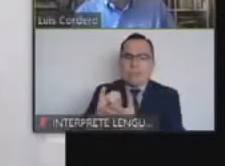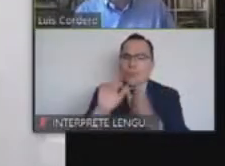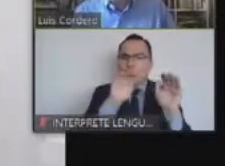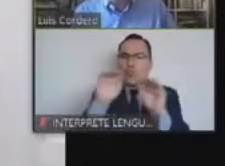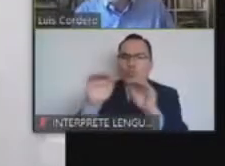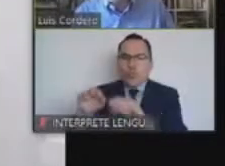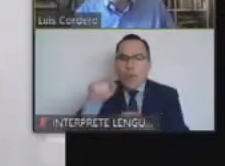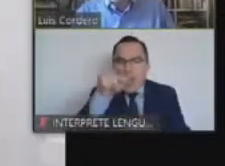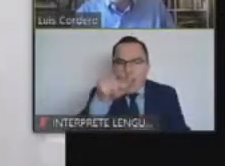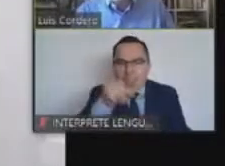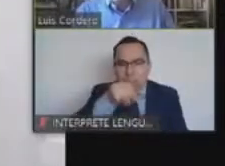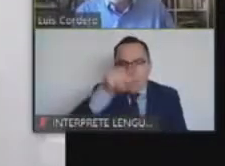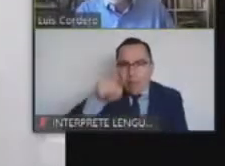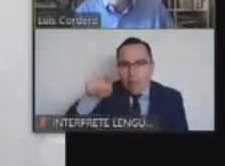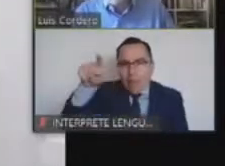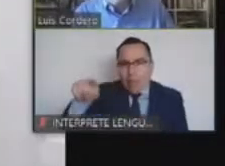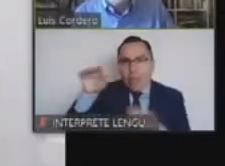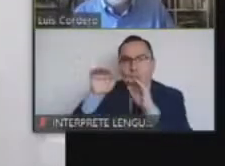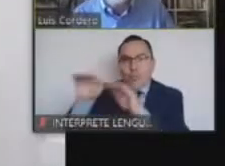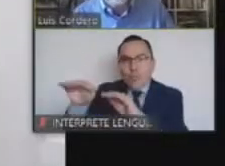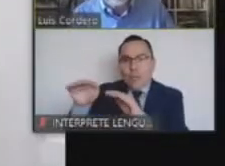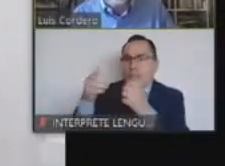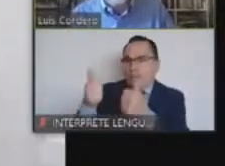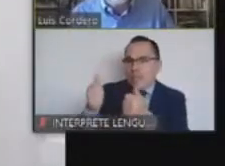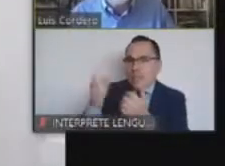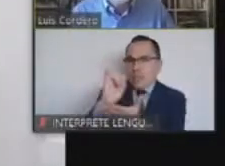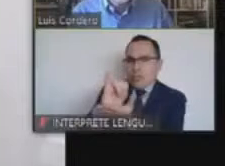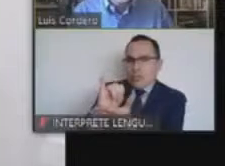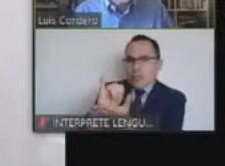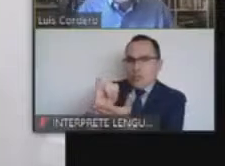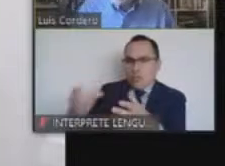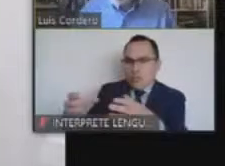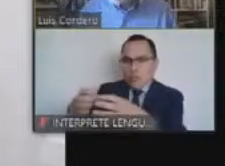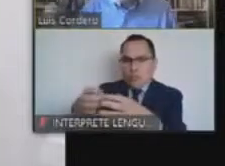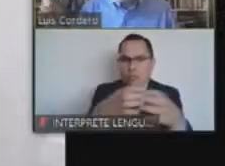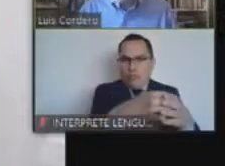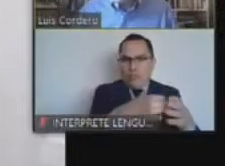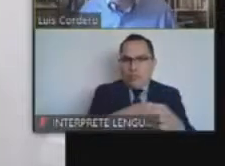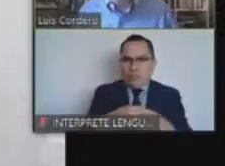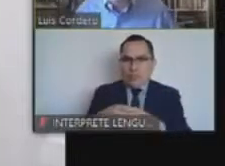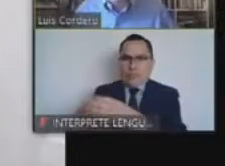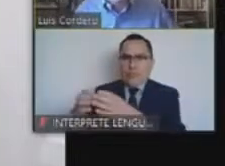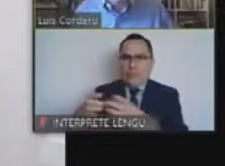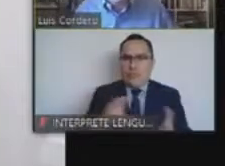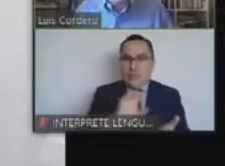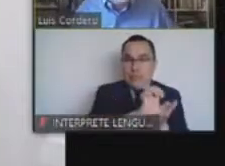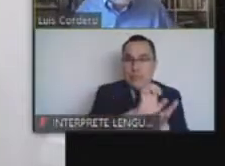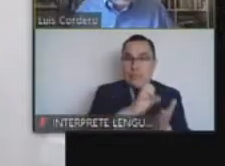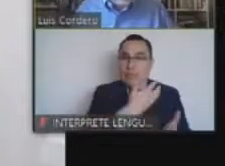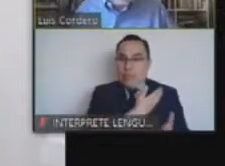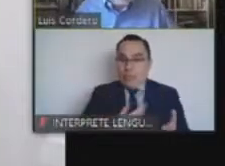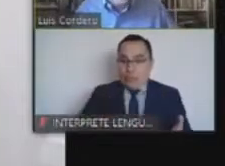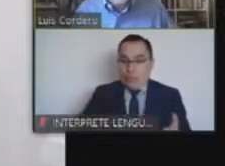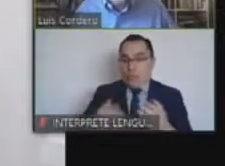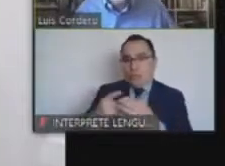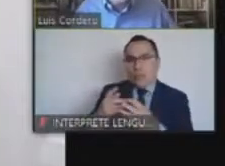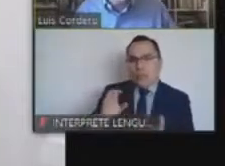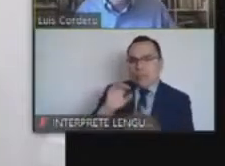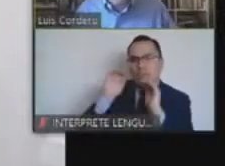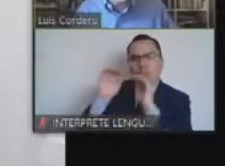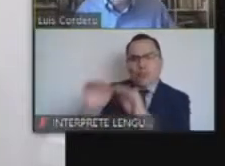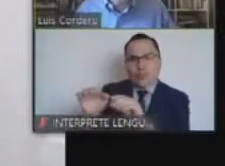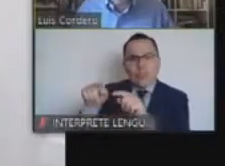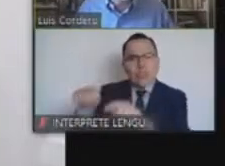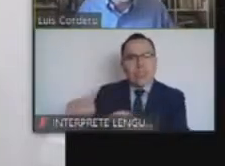es probablemente el más actualizado en información de datos. Abajo tienen el link incluso para poder acceder a